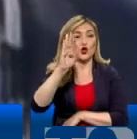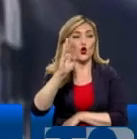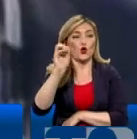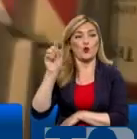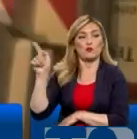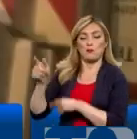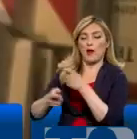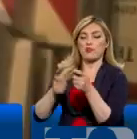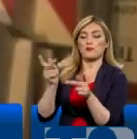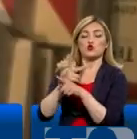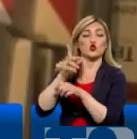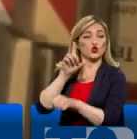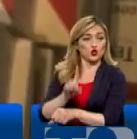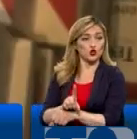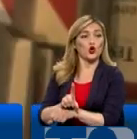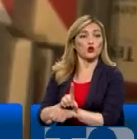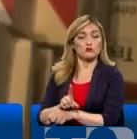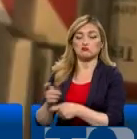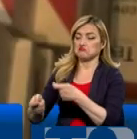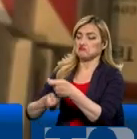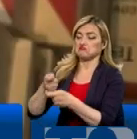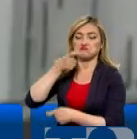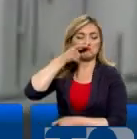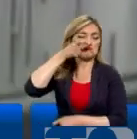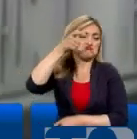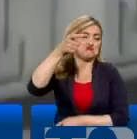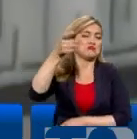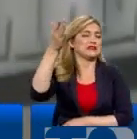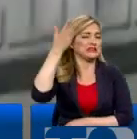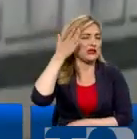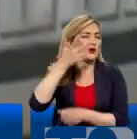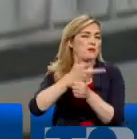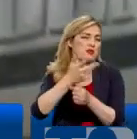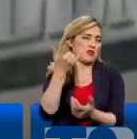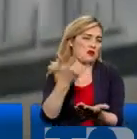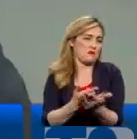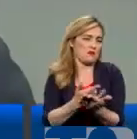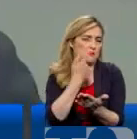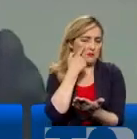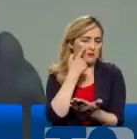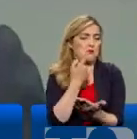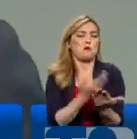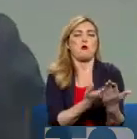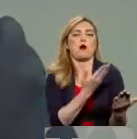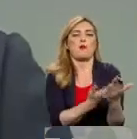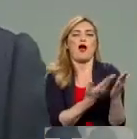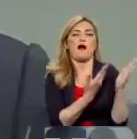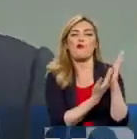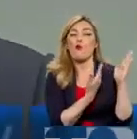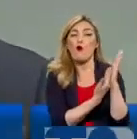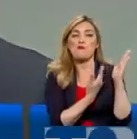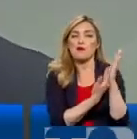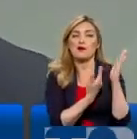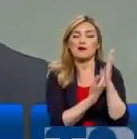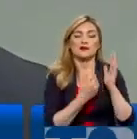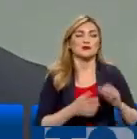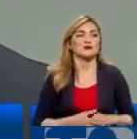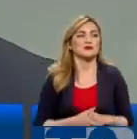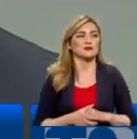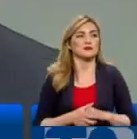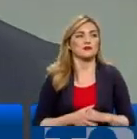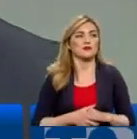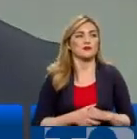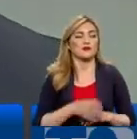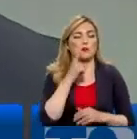por la venta de insumos médicos y que la fiscalía tiene ya el video en el que se lo observa. Que ese elemento va ahora sí a